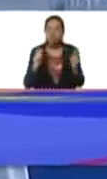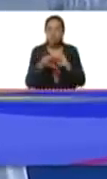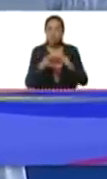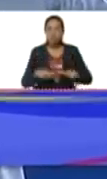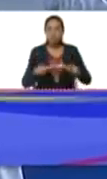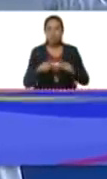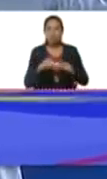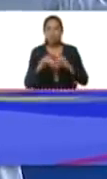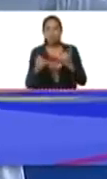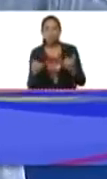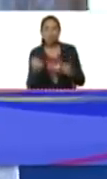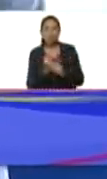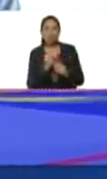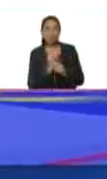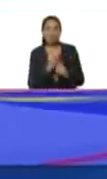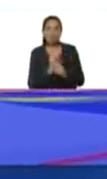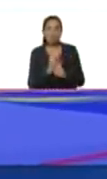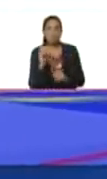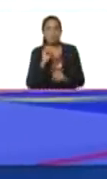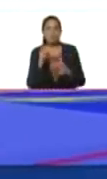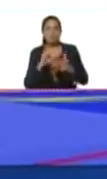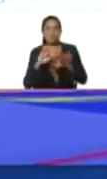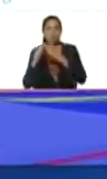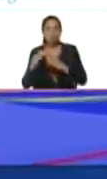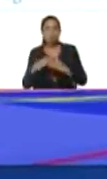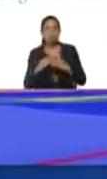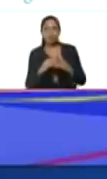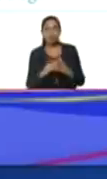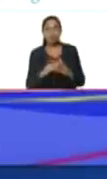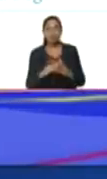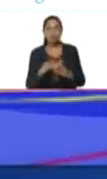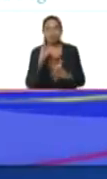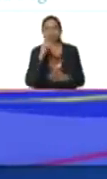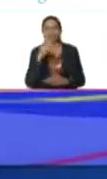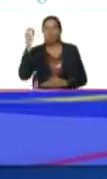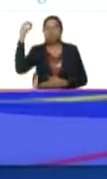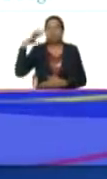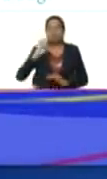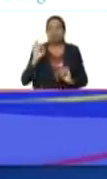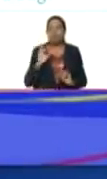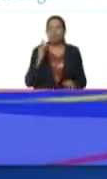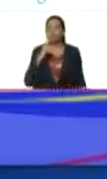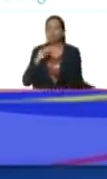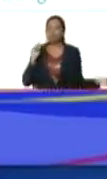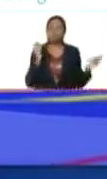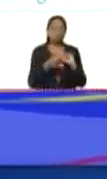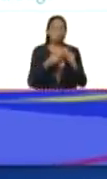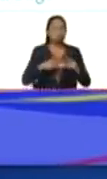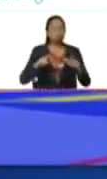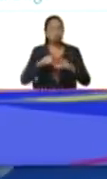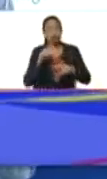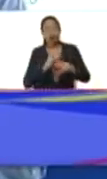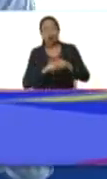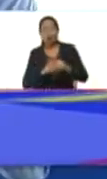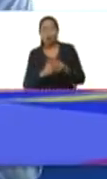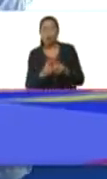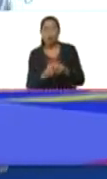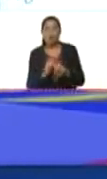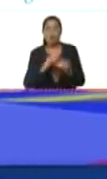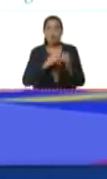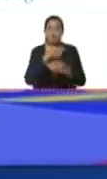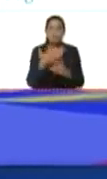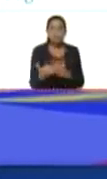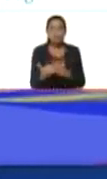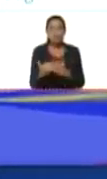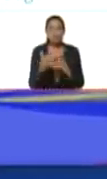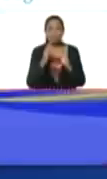viene la gente de trabajar, o en una comunidad se nos quemó un transformador, hay menos luz, hay que mover la patrulla a un horario determinado. Es decir, el plan de patrullaje